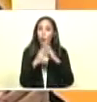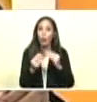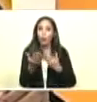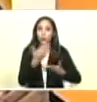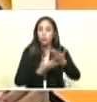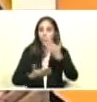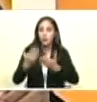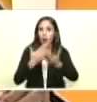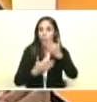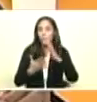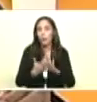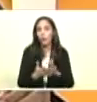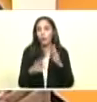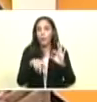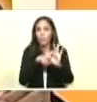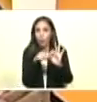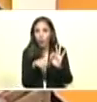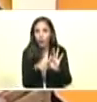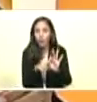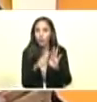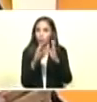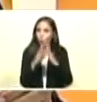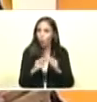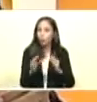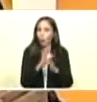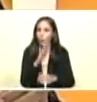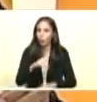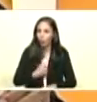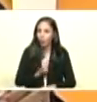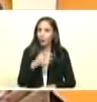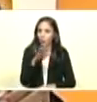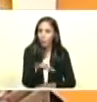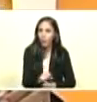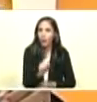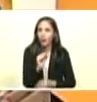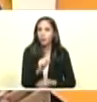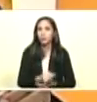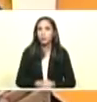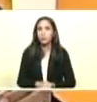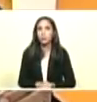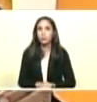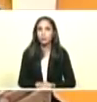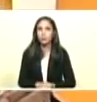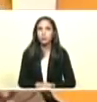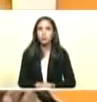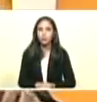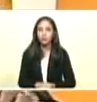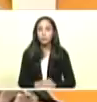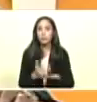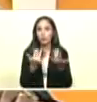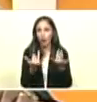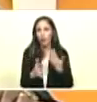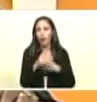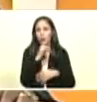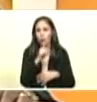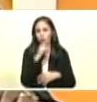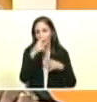están, serán accesibles a todos los venezolanos y a todas las venezolanas. Ahora, quiero anunciar varias